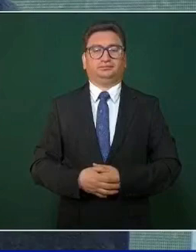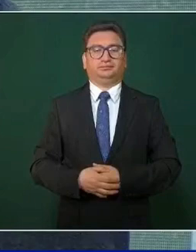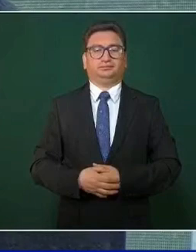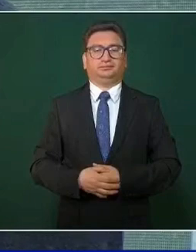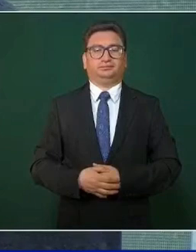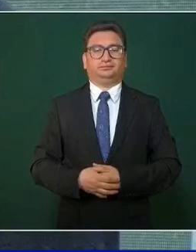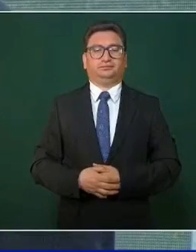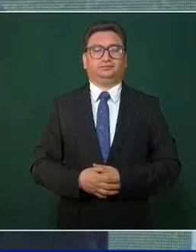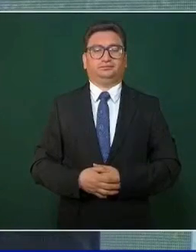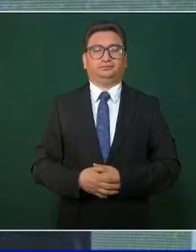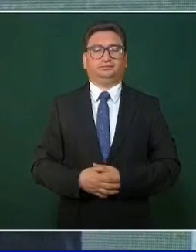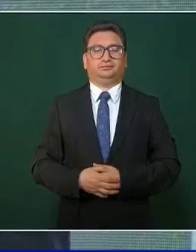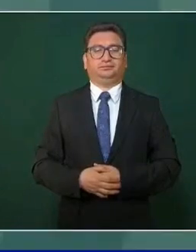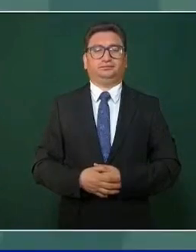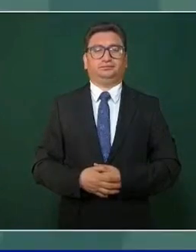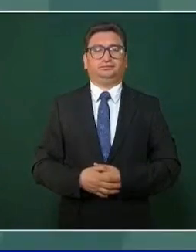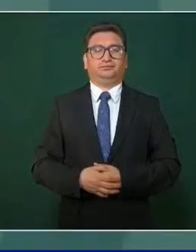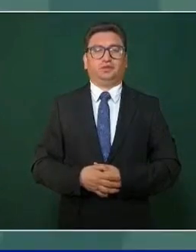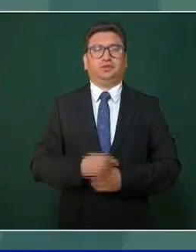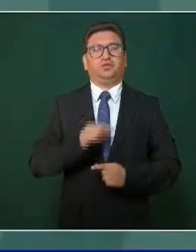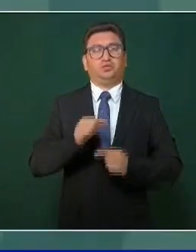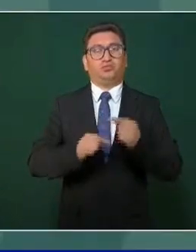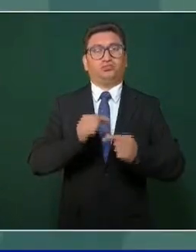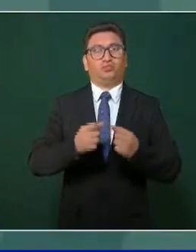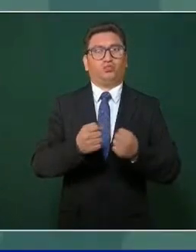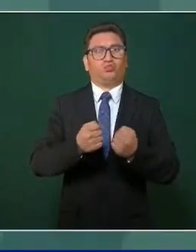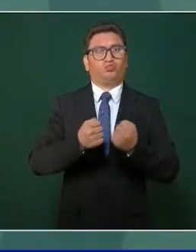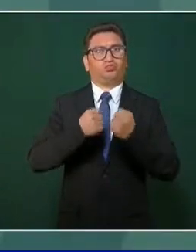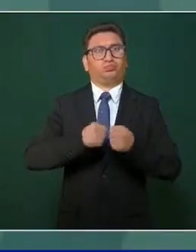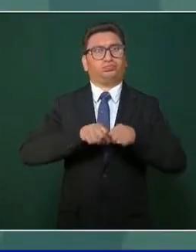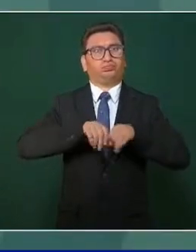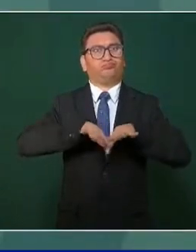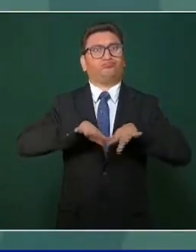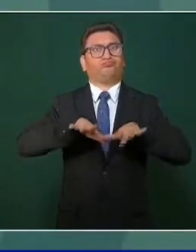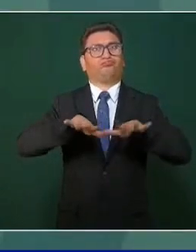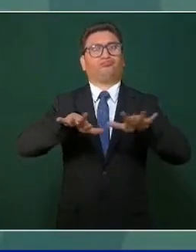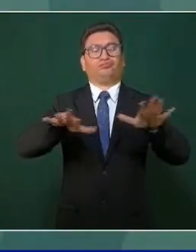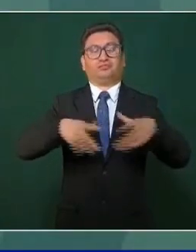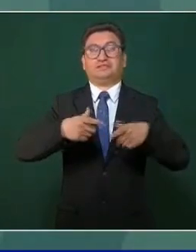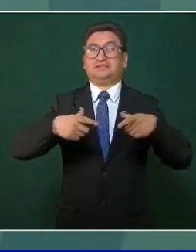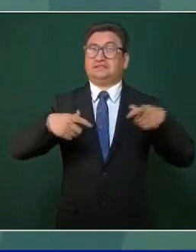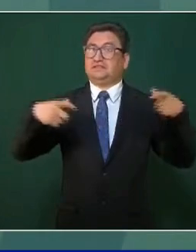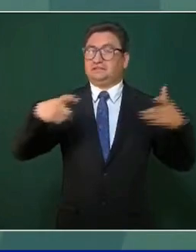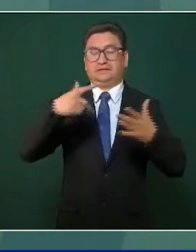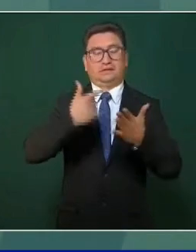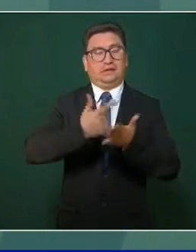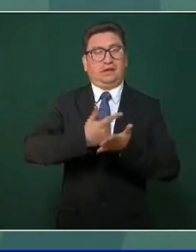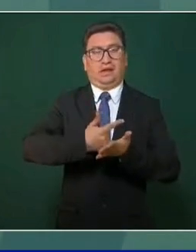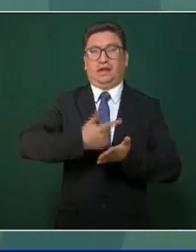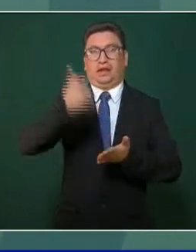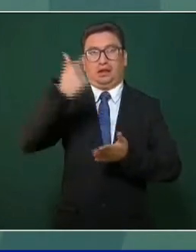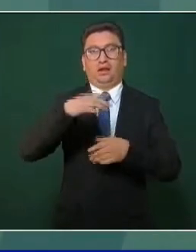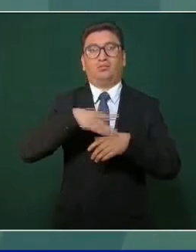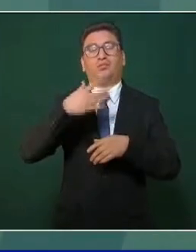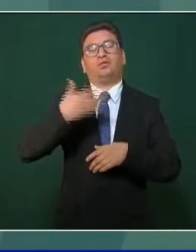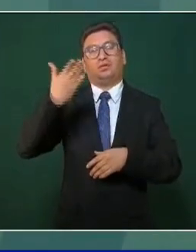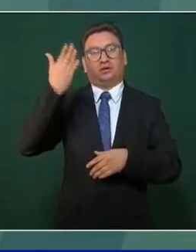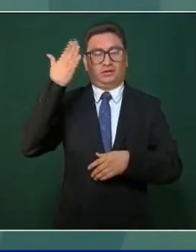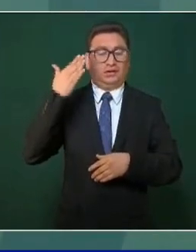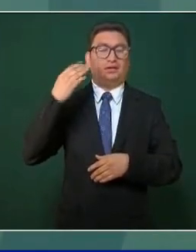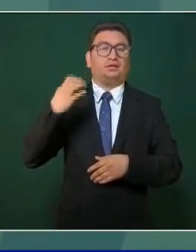y se intensificó, se agravó en el periodo neoliberal.